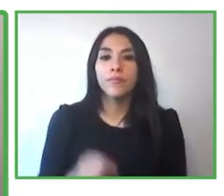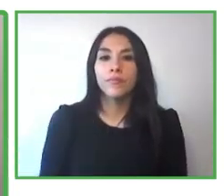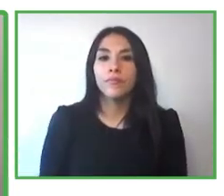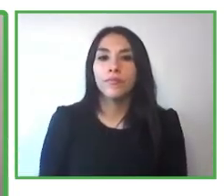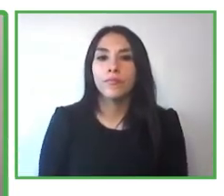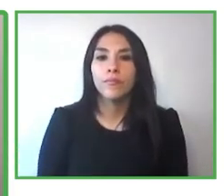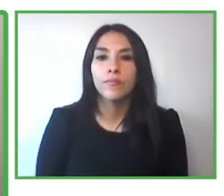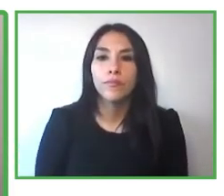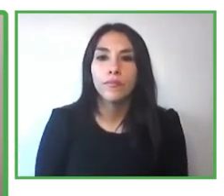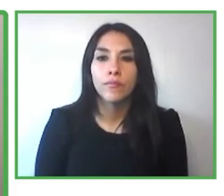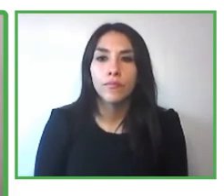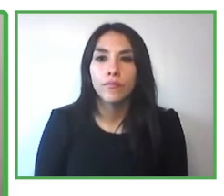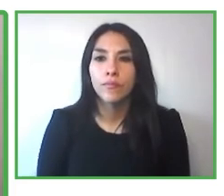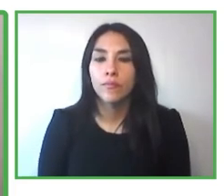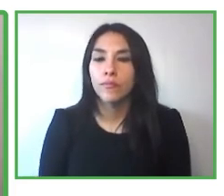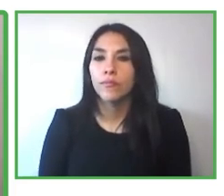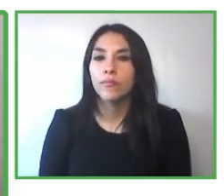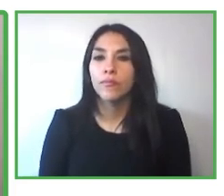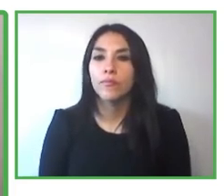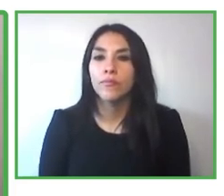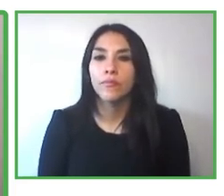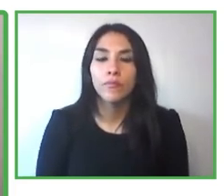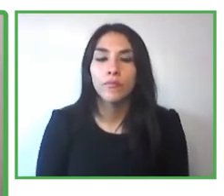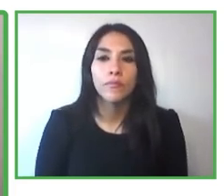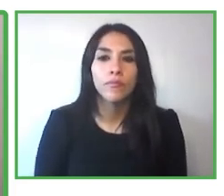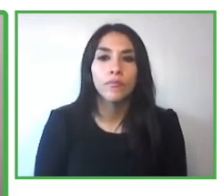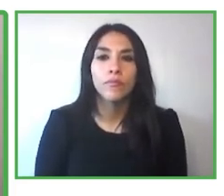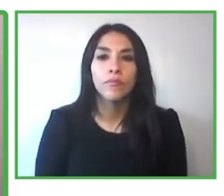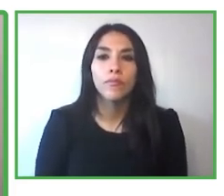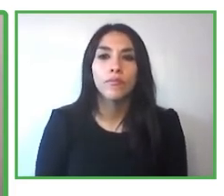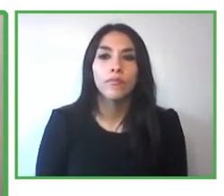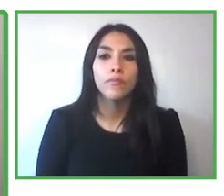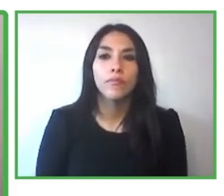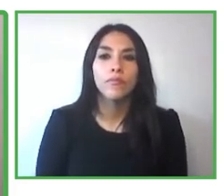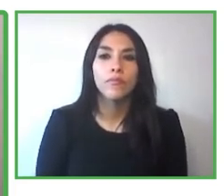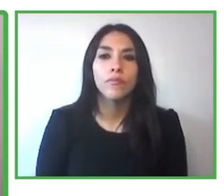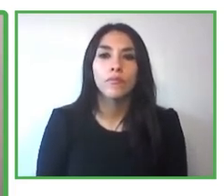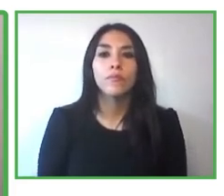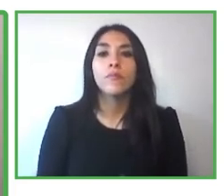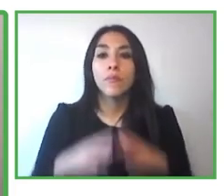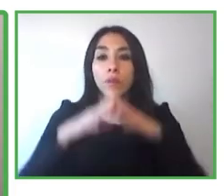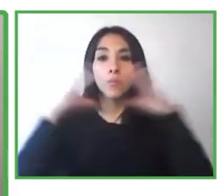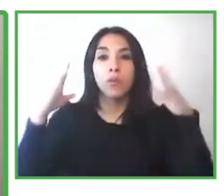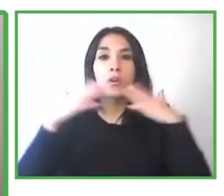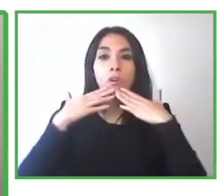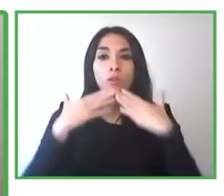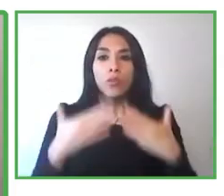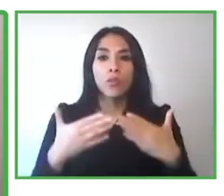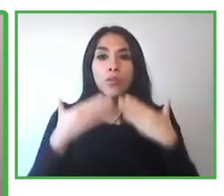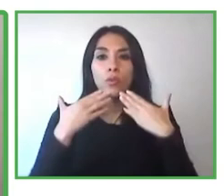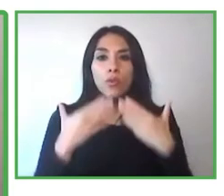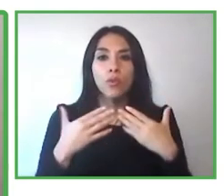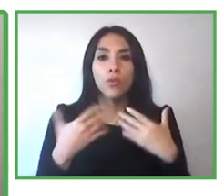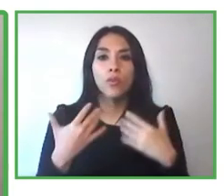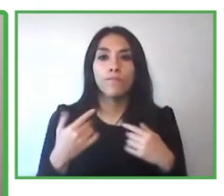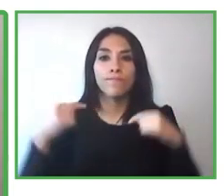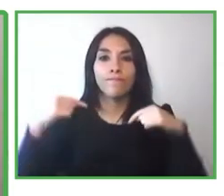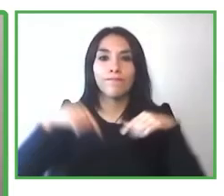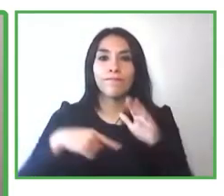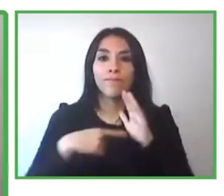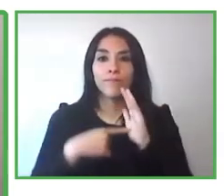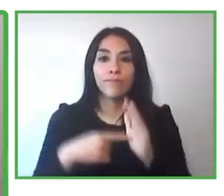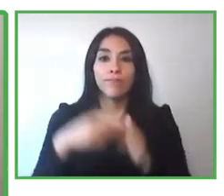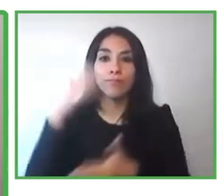So Stephen, thank you so much for joining me. Stephen, muchas gracias por estar conmigo en esta presentación hoy. Quizá